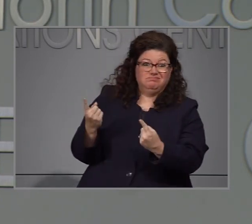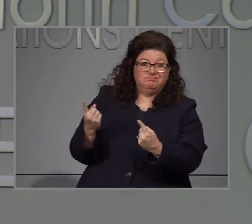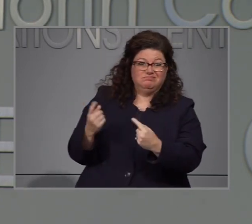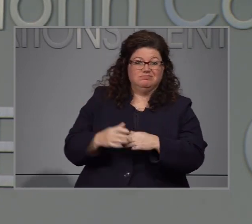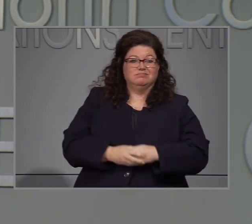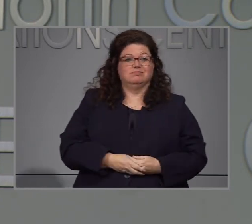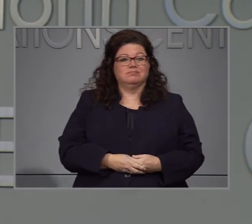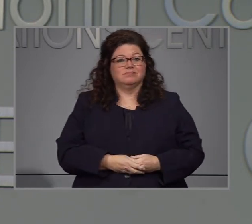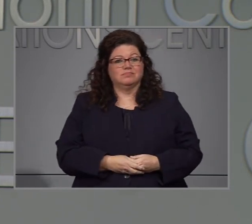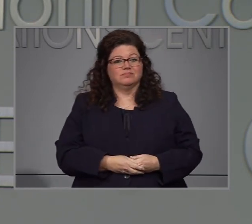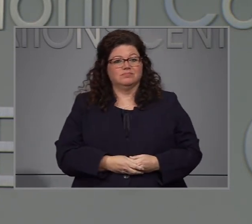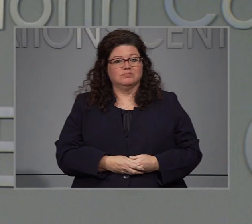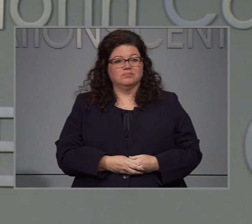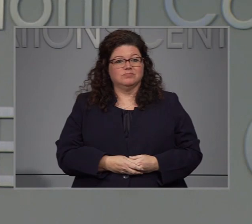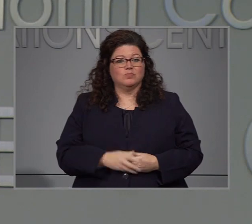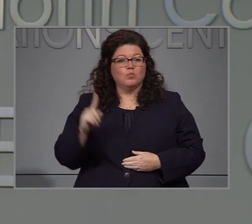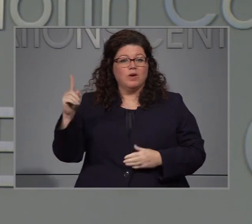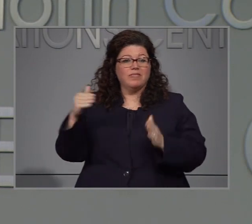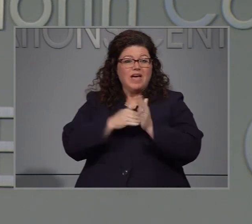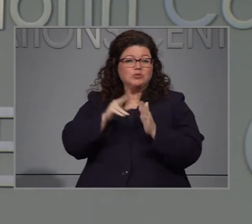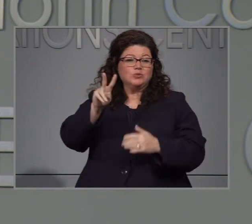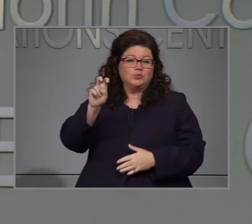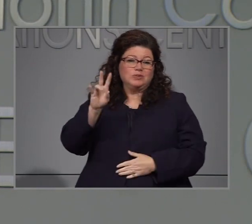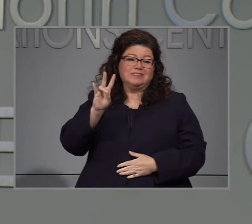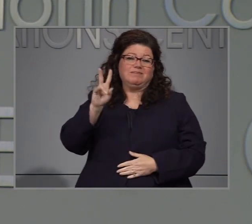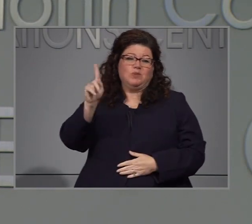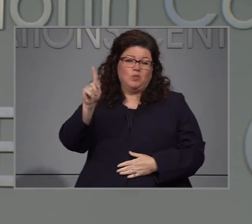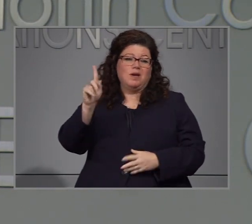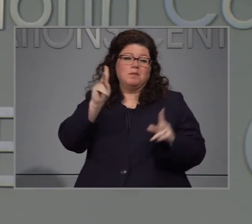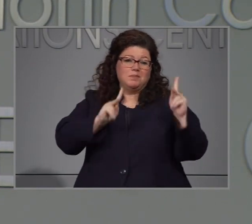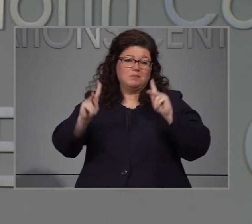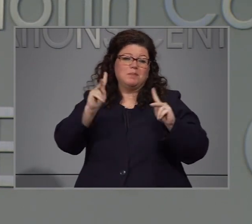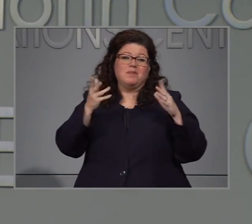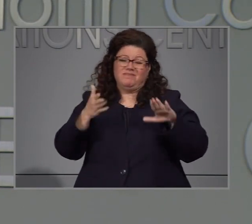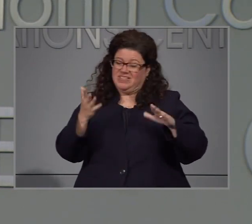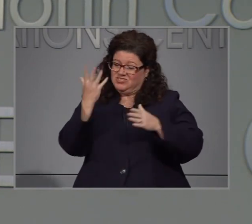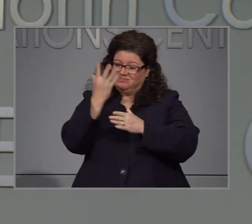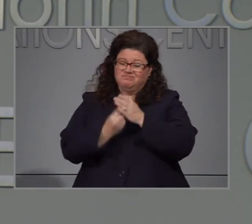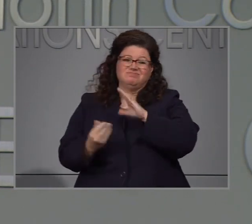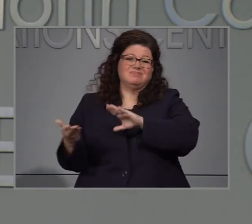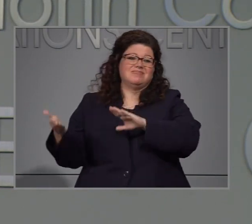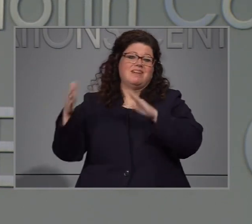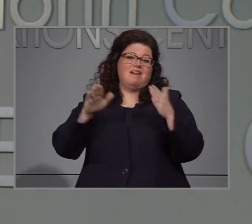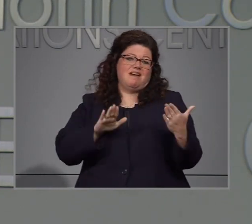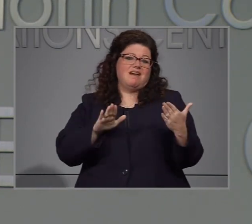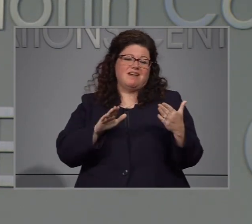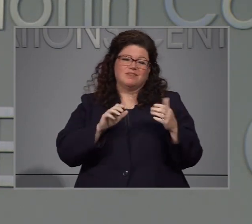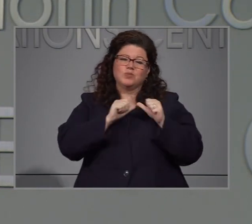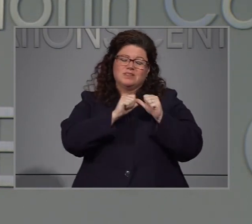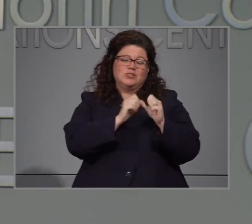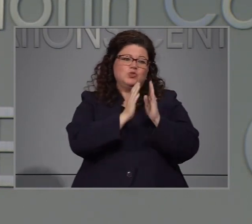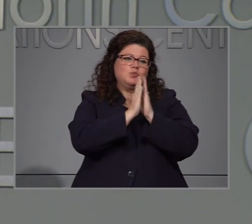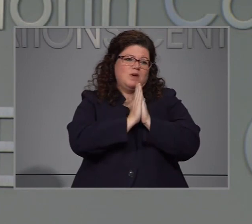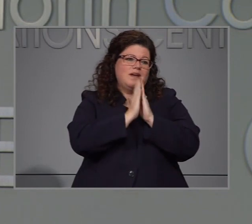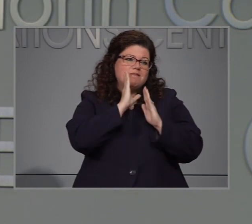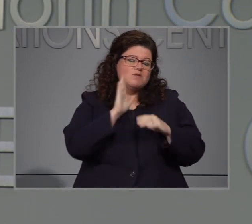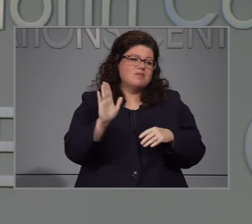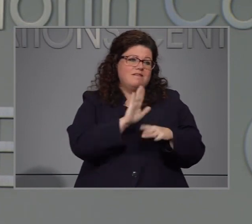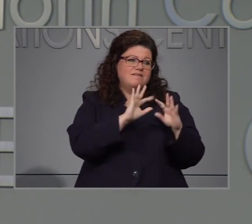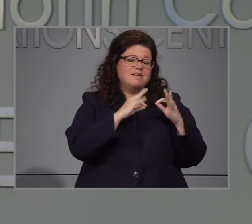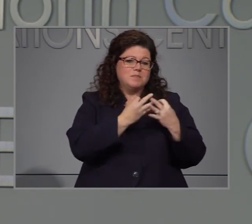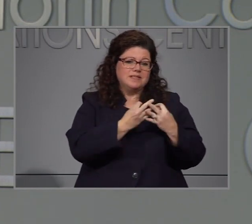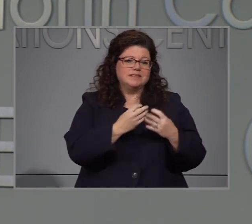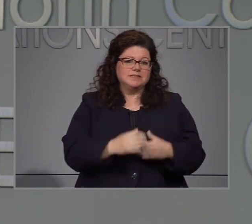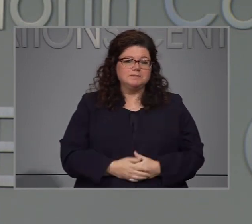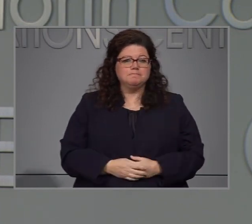También tenemos 1,271 personas que han fallecido. Y continuamos orando por aquellos que hemos perdido y sus